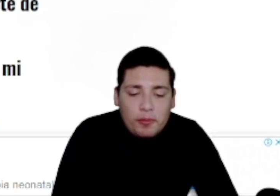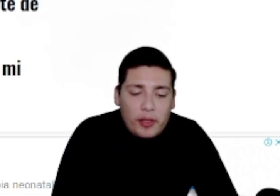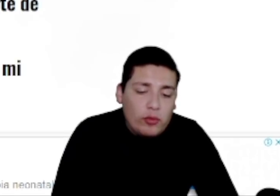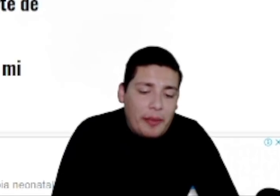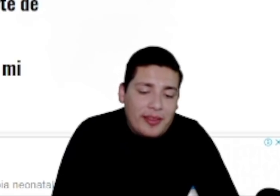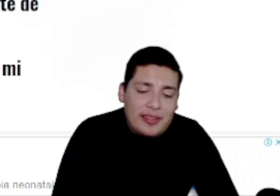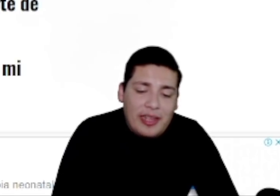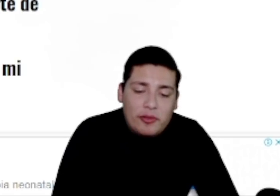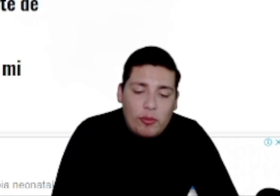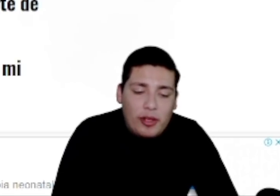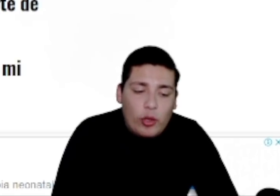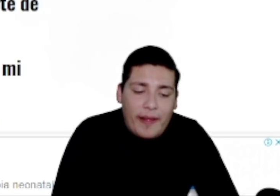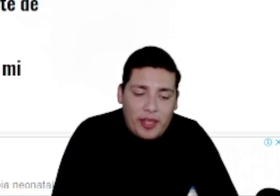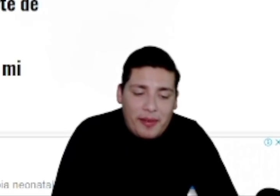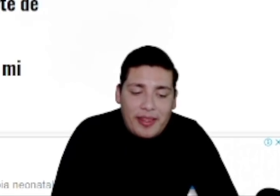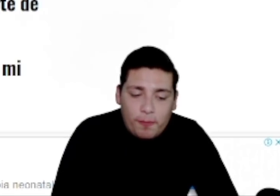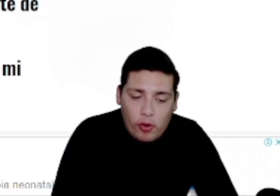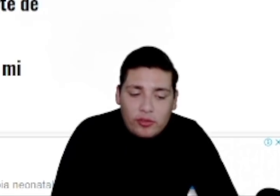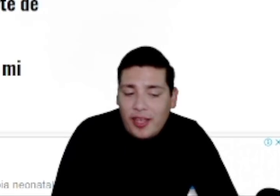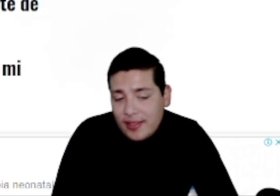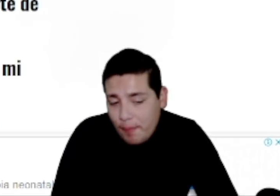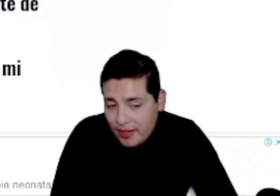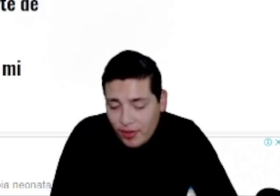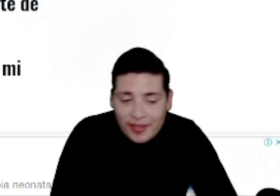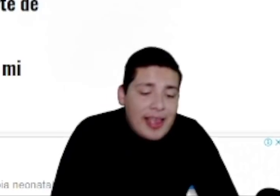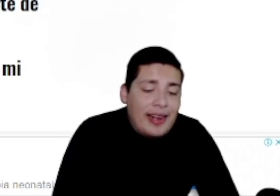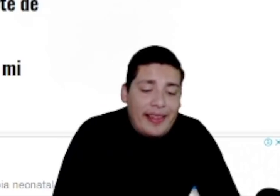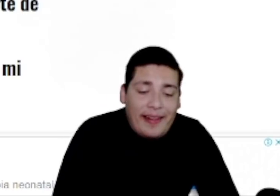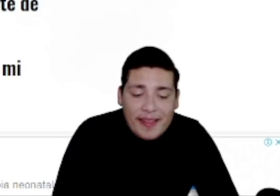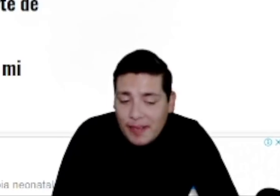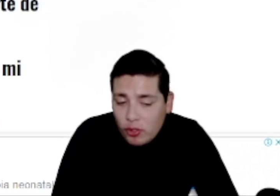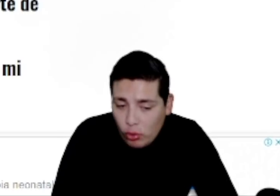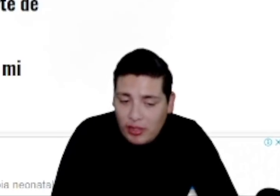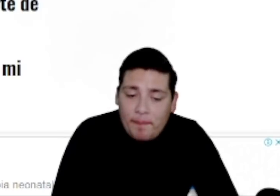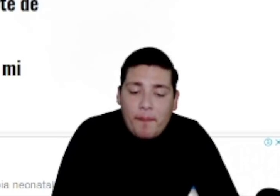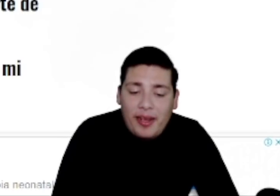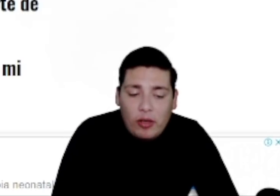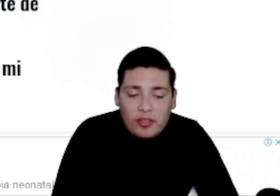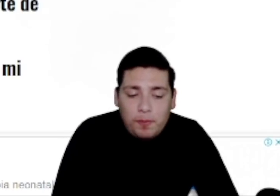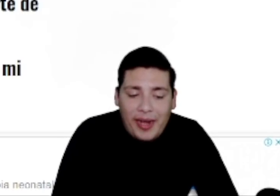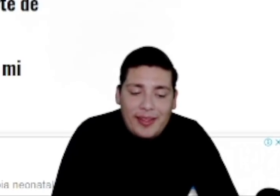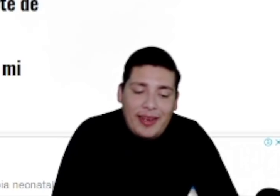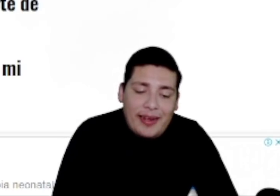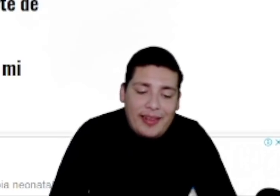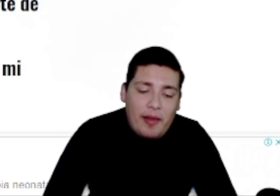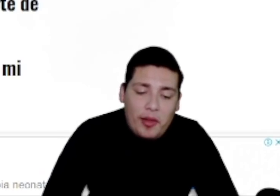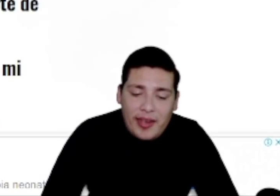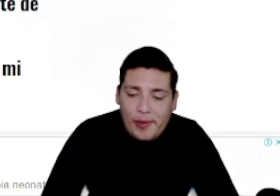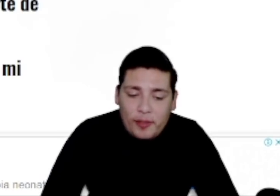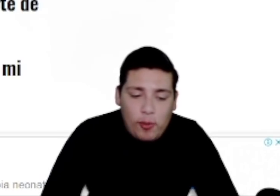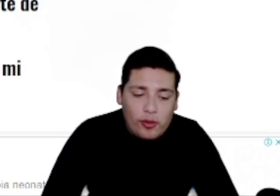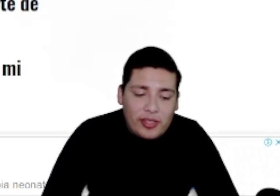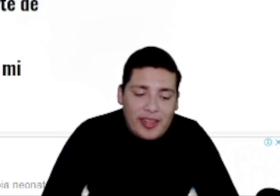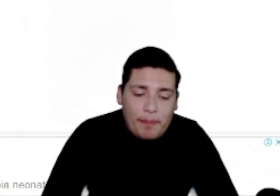de que presuntamente se ha visto envuelto en temas de despojos y desapariciones. La decadencia absoluta. Palazuelos es parte de la red de lavado de